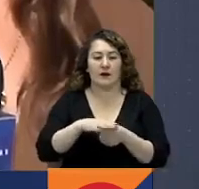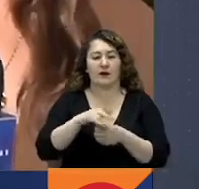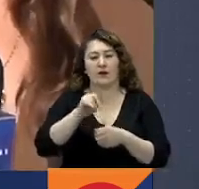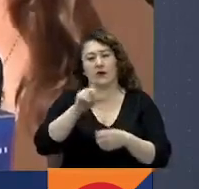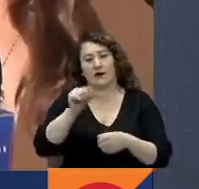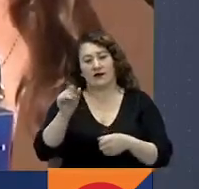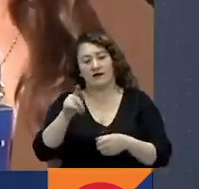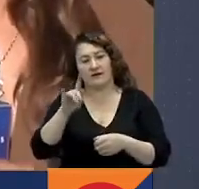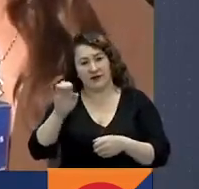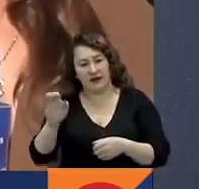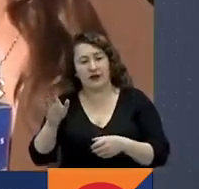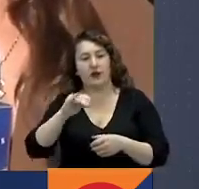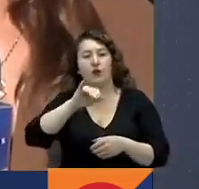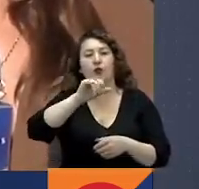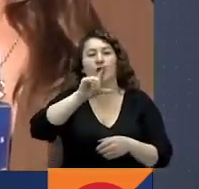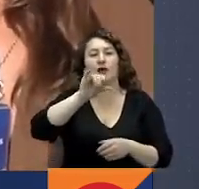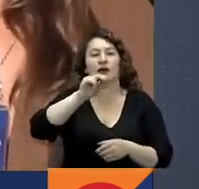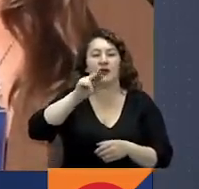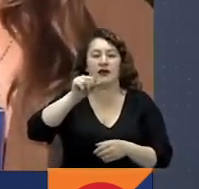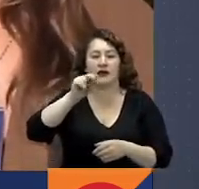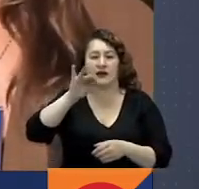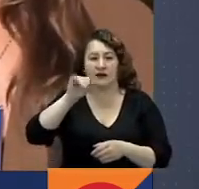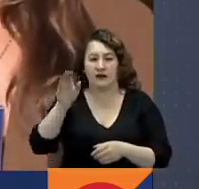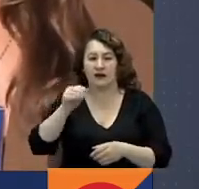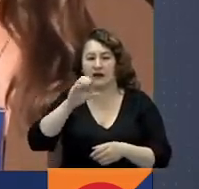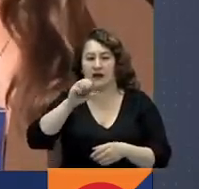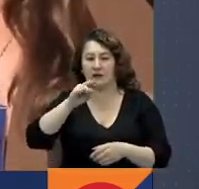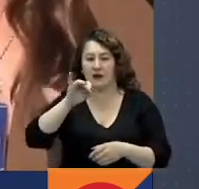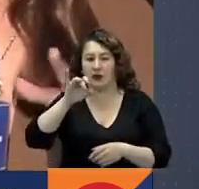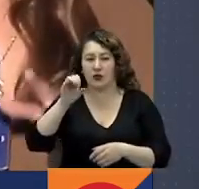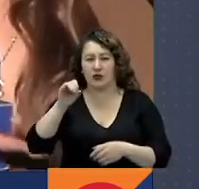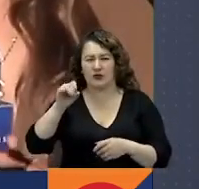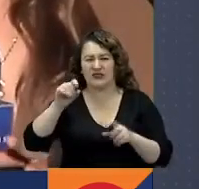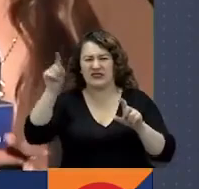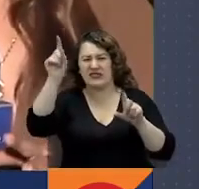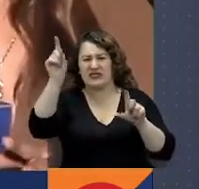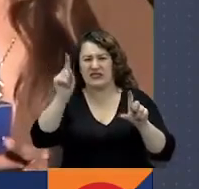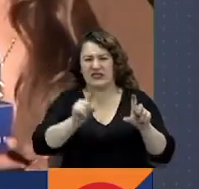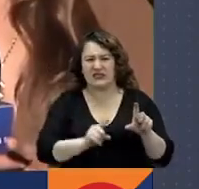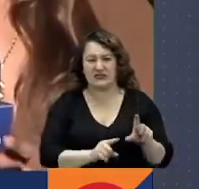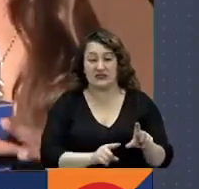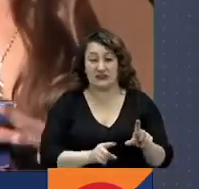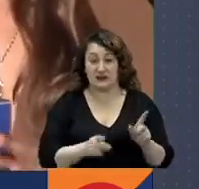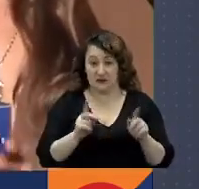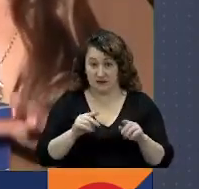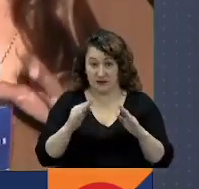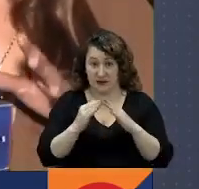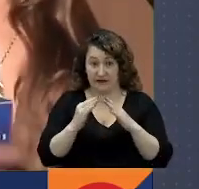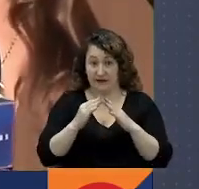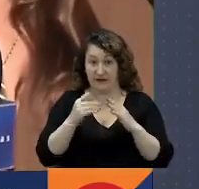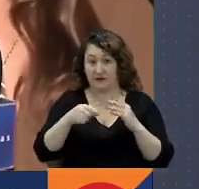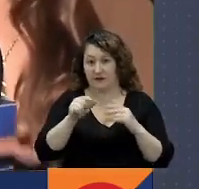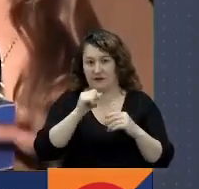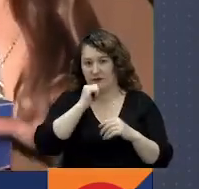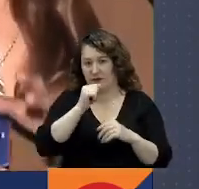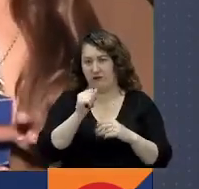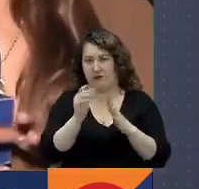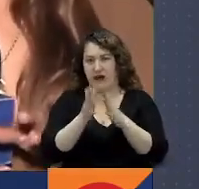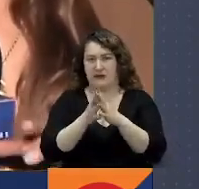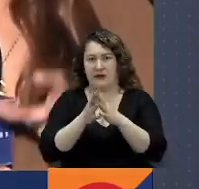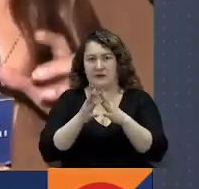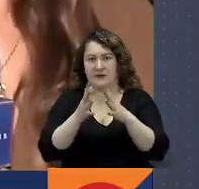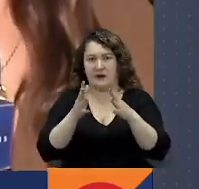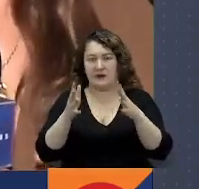Camilo Torres, pues la grieta que atraviesa este sector y que también está en sus viviendas cada vez es más grande. Según